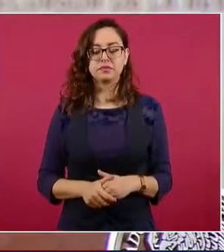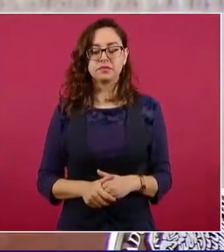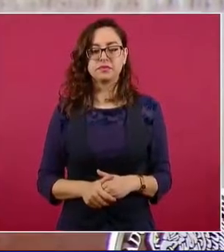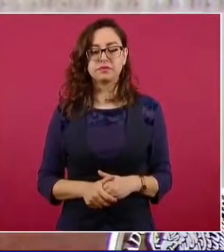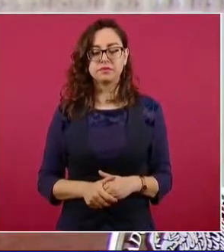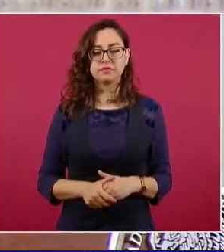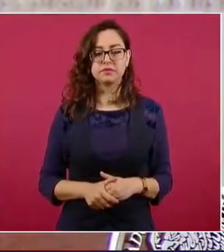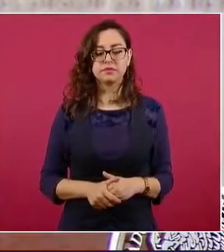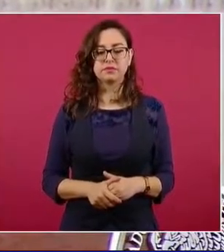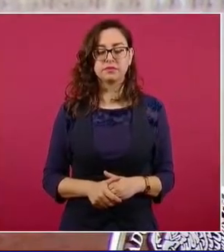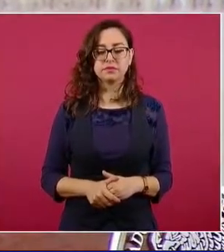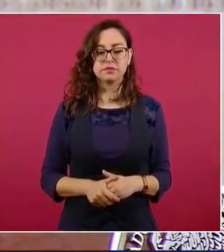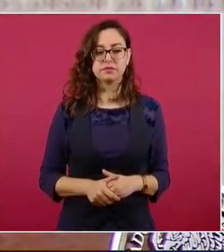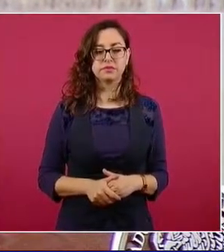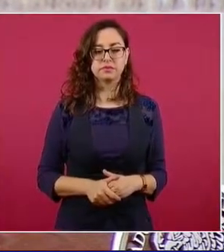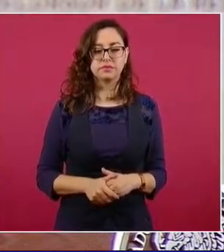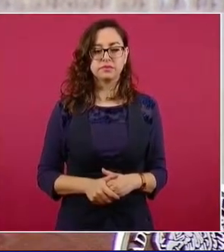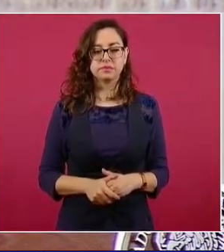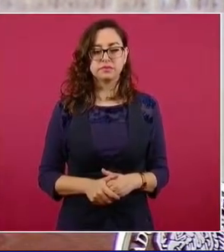Entonces,